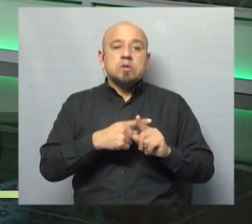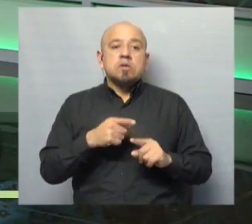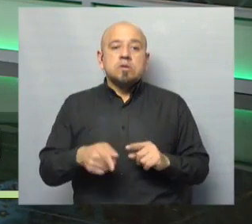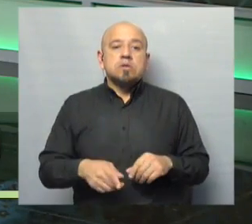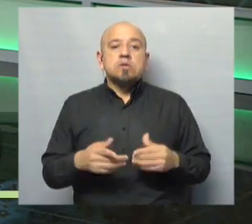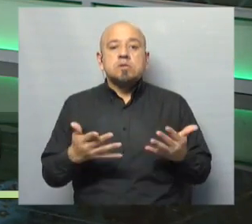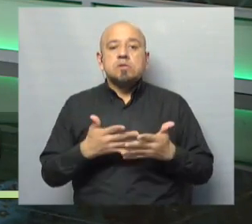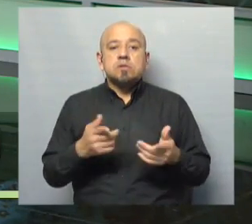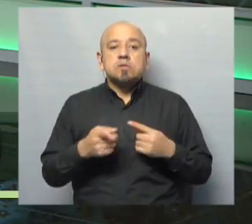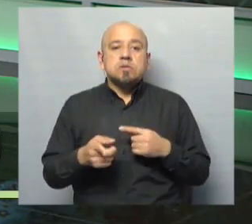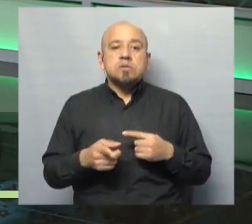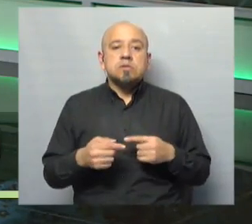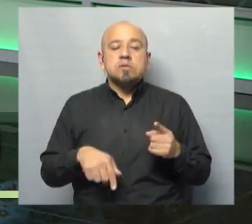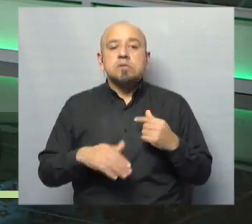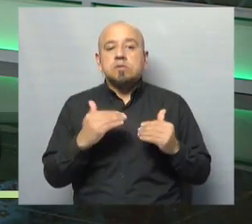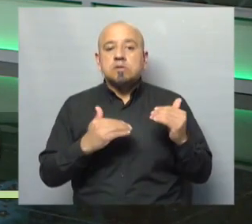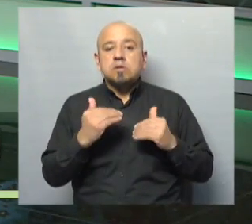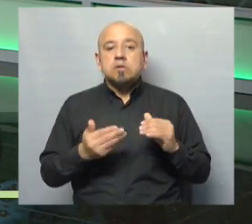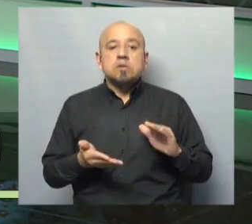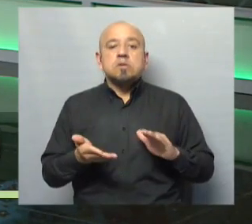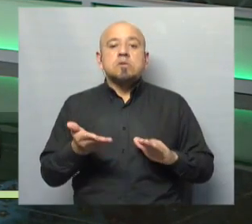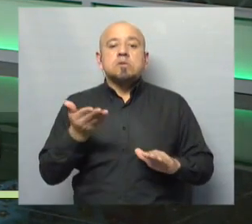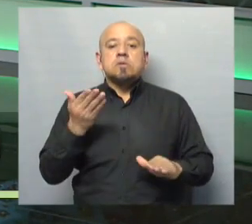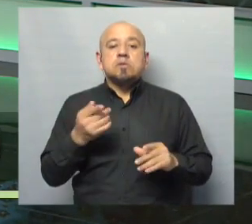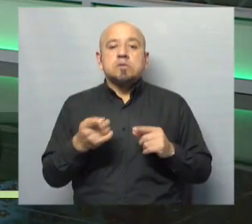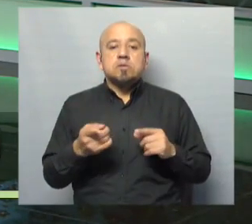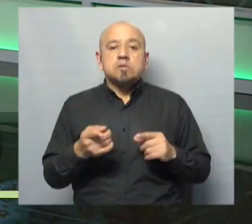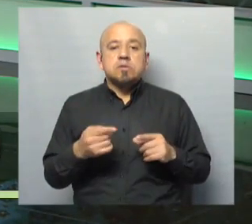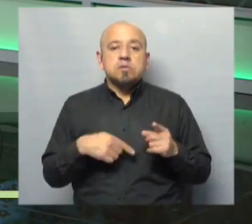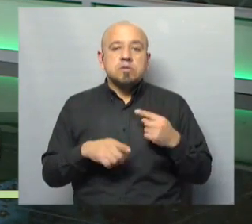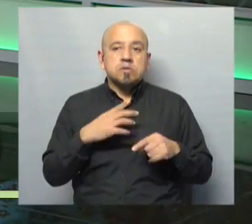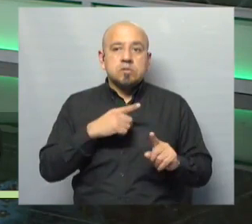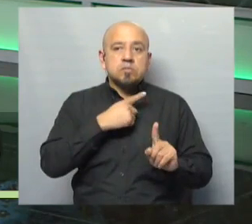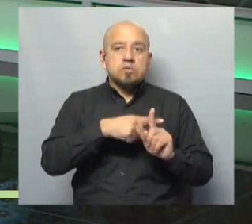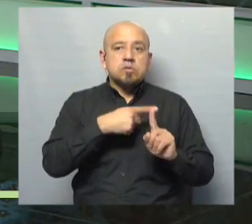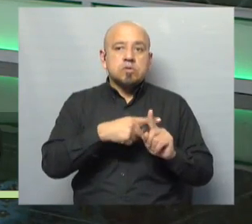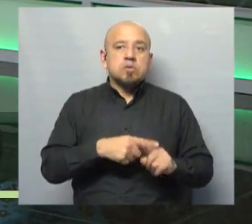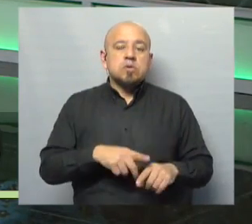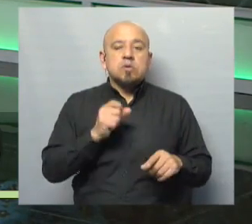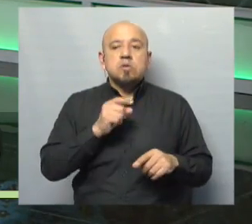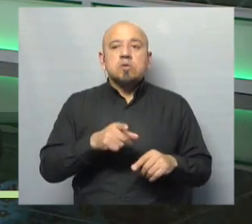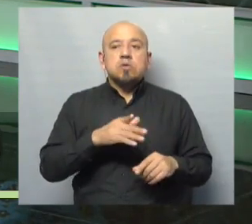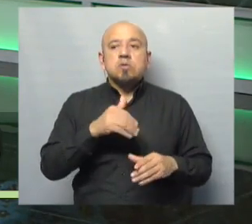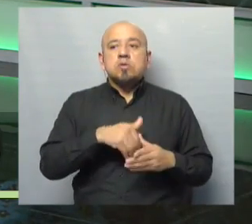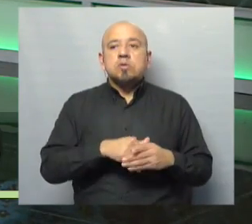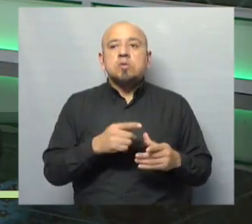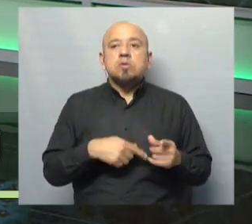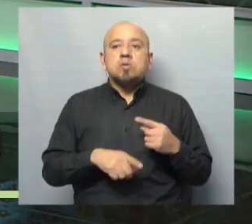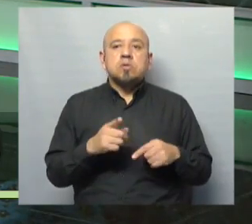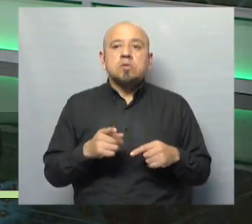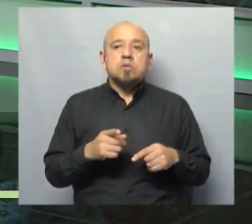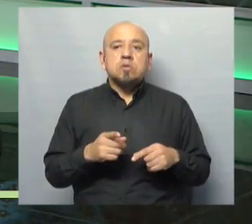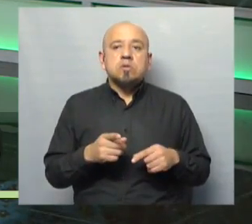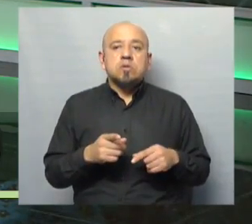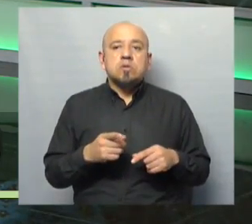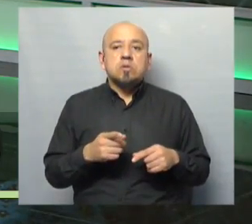se ubica en niveles muy altos porque recibe una evaluación positiva de los propios votantes de la parte de la coalición pero también de